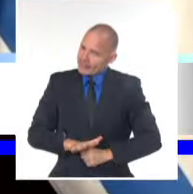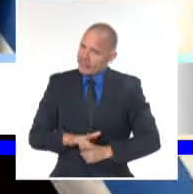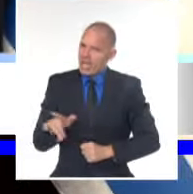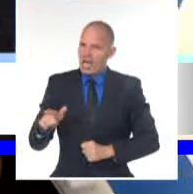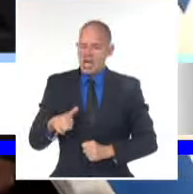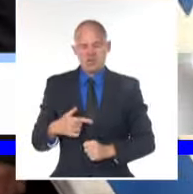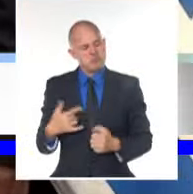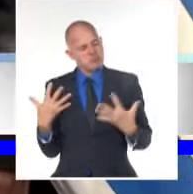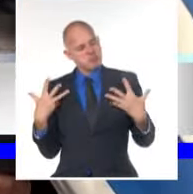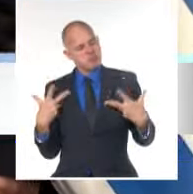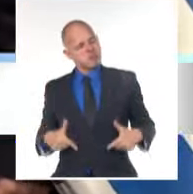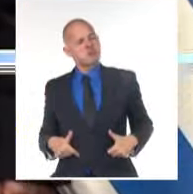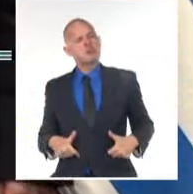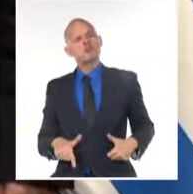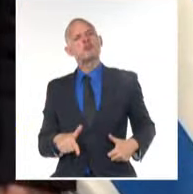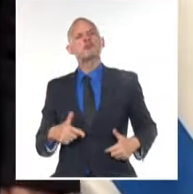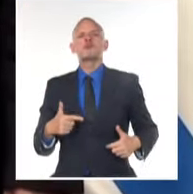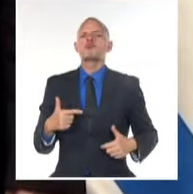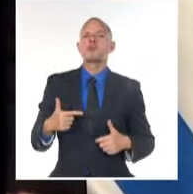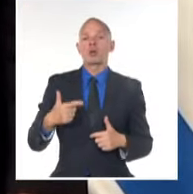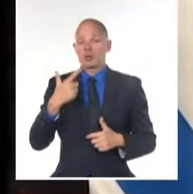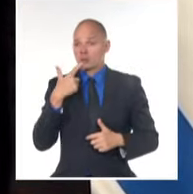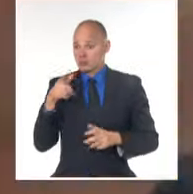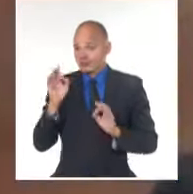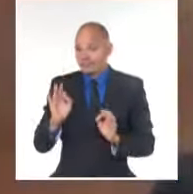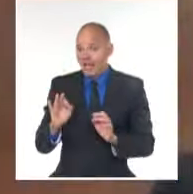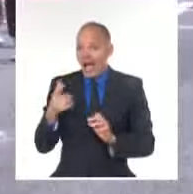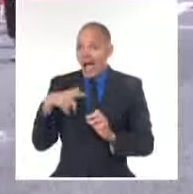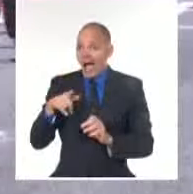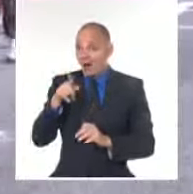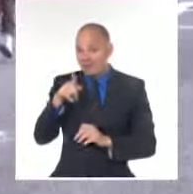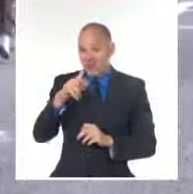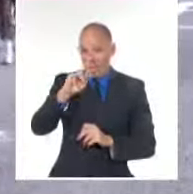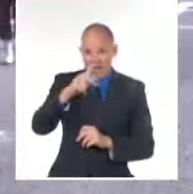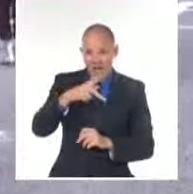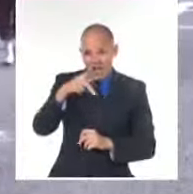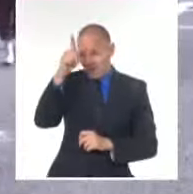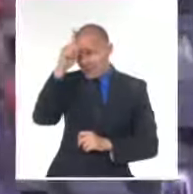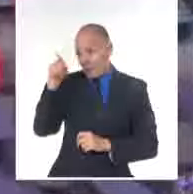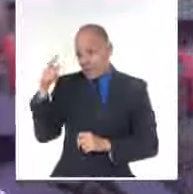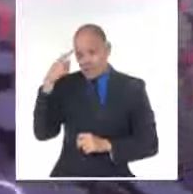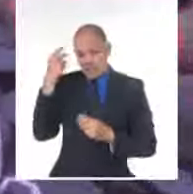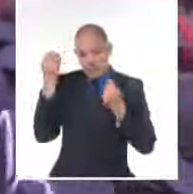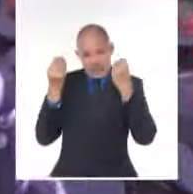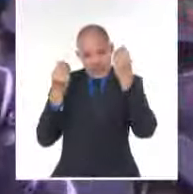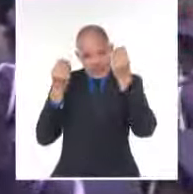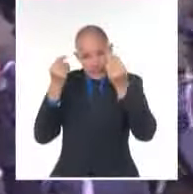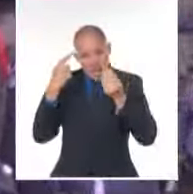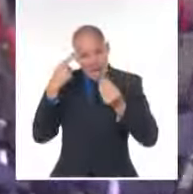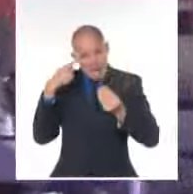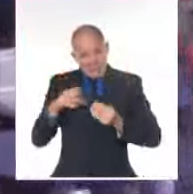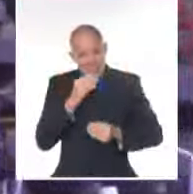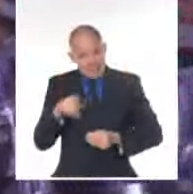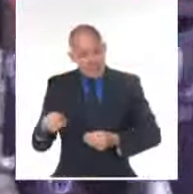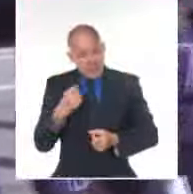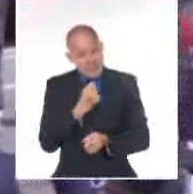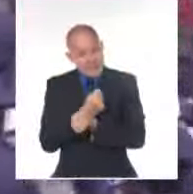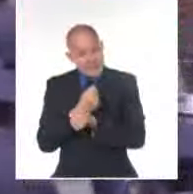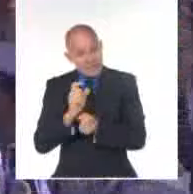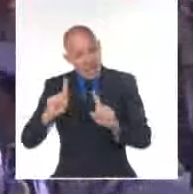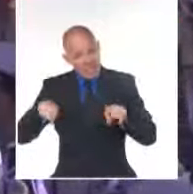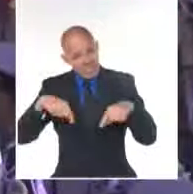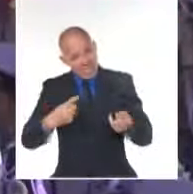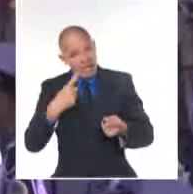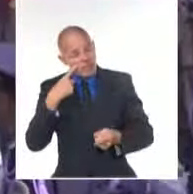toma sus propias decisiones. Ambas naciones europeas temen una escalada por parte de Tel Aviv. El pasado fin de semana, Teherán respondió a